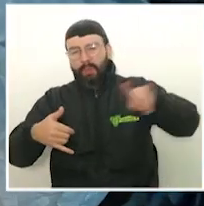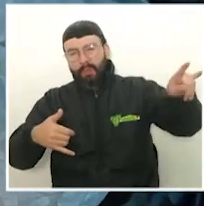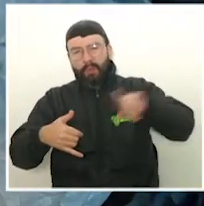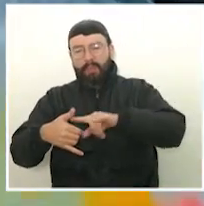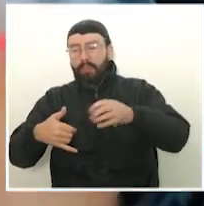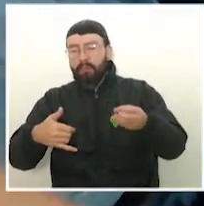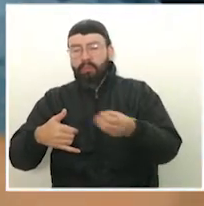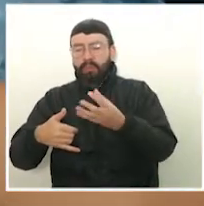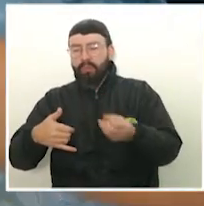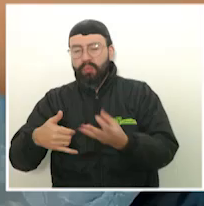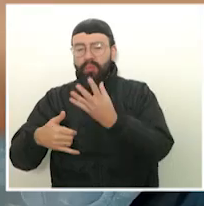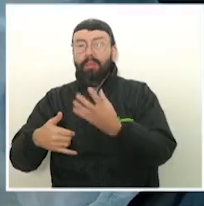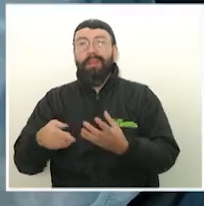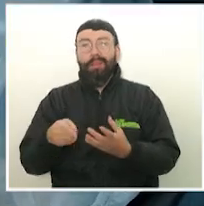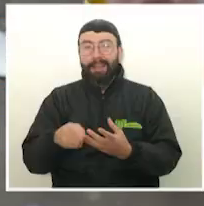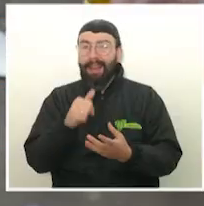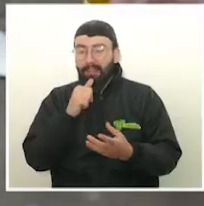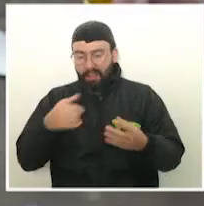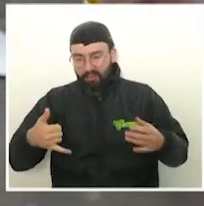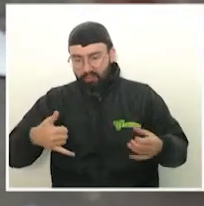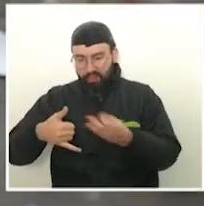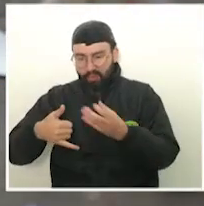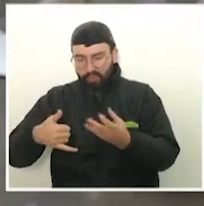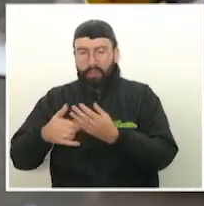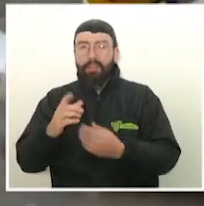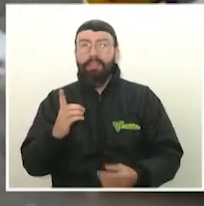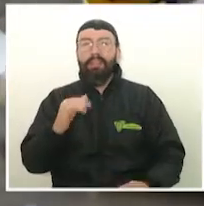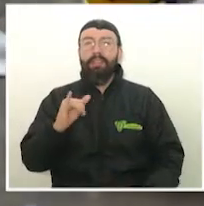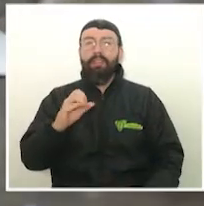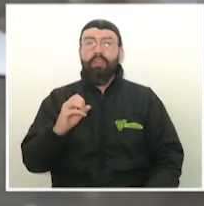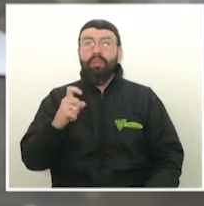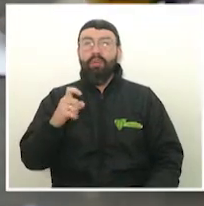como dioxinas, tanatos,